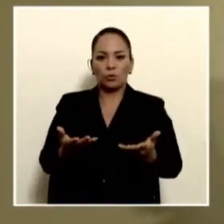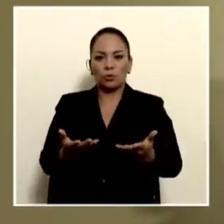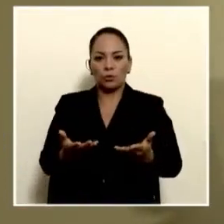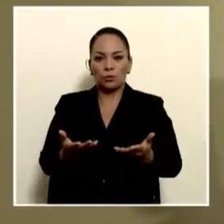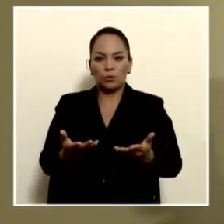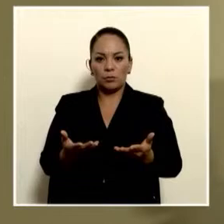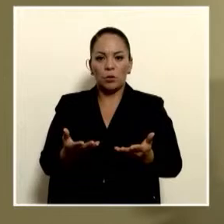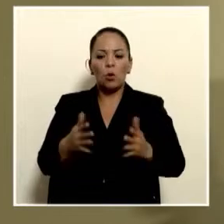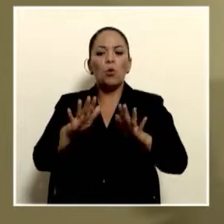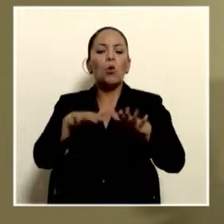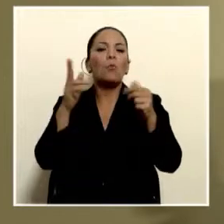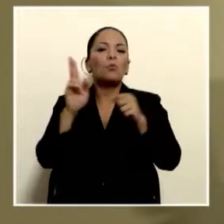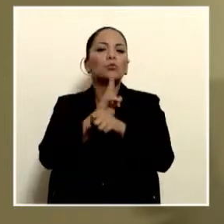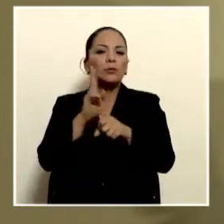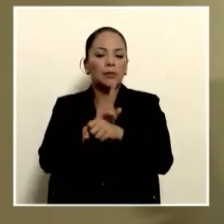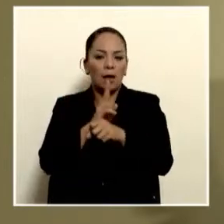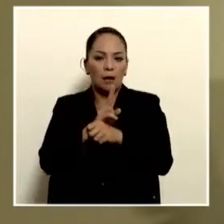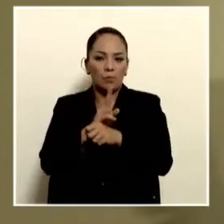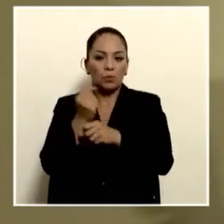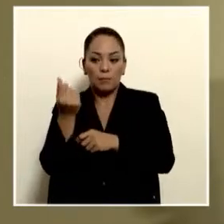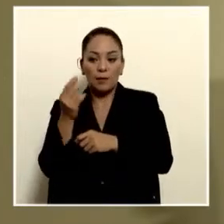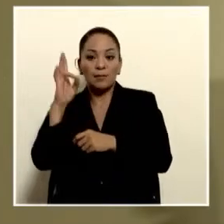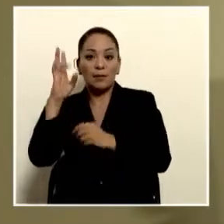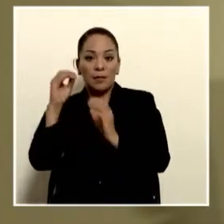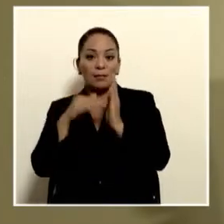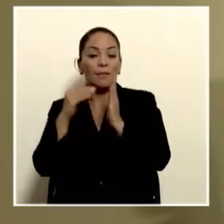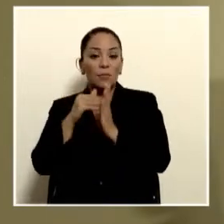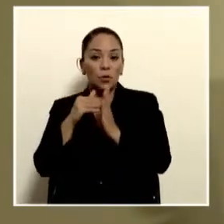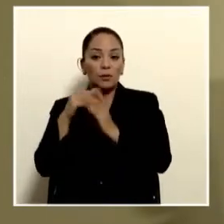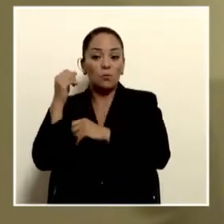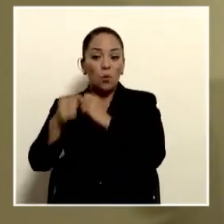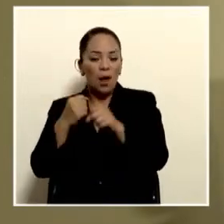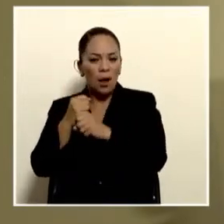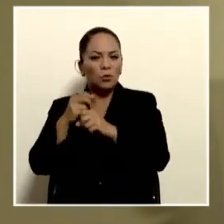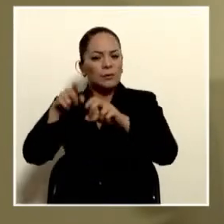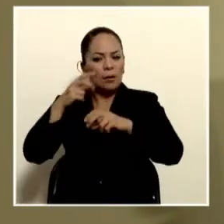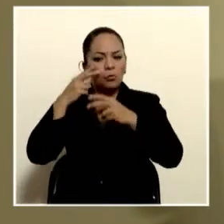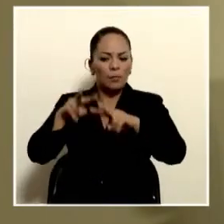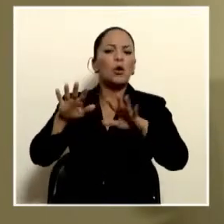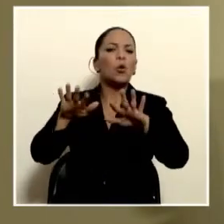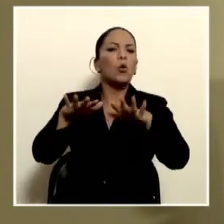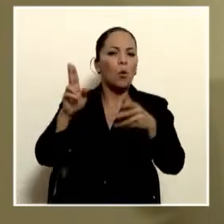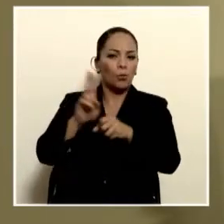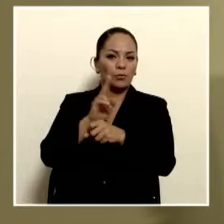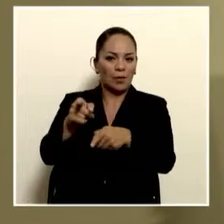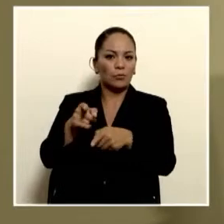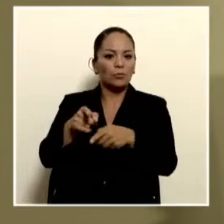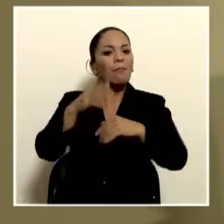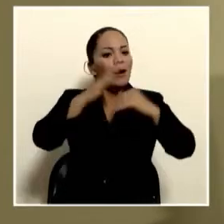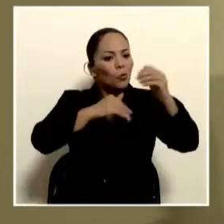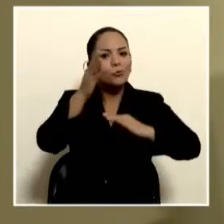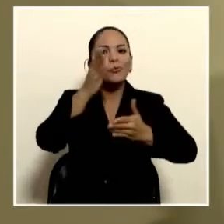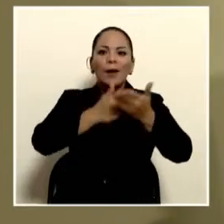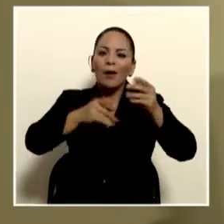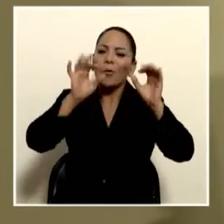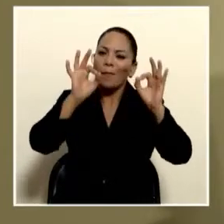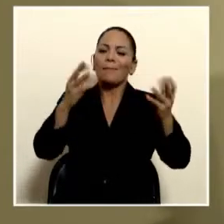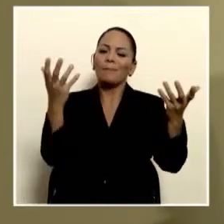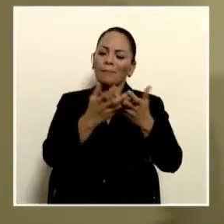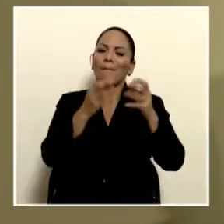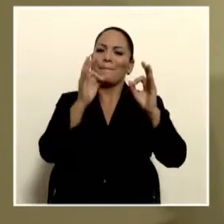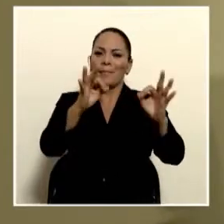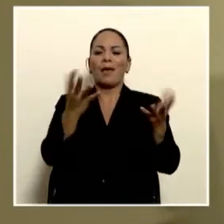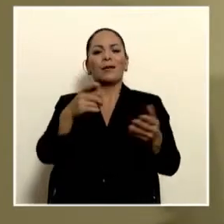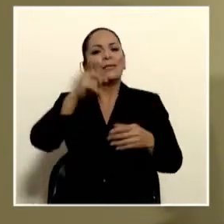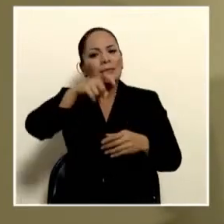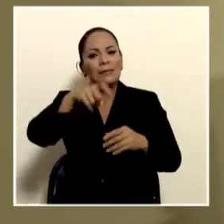los flujos de alquileres de 70 millones por año para construir algo que merezca el pueblo de Costa Rica y